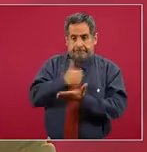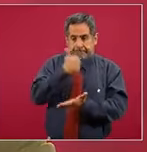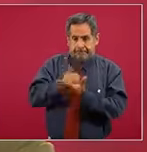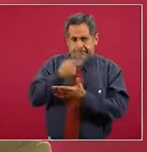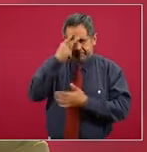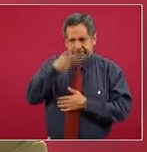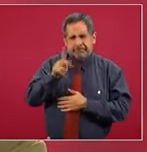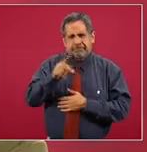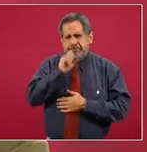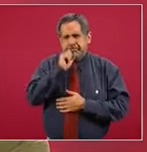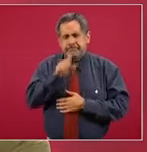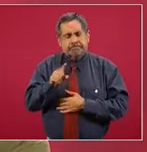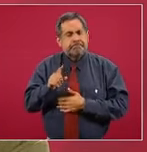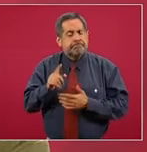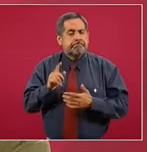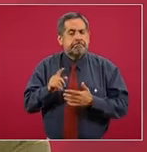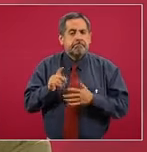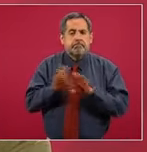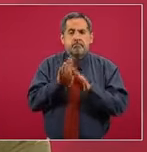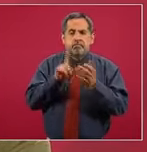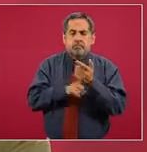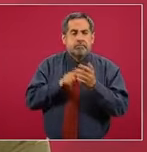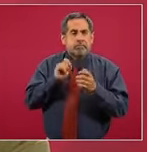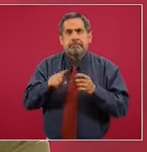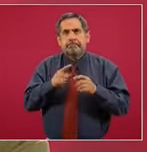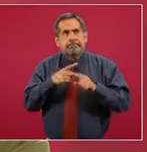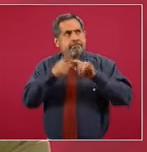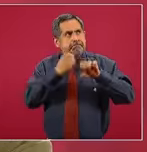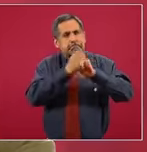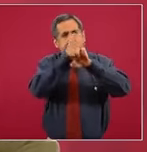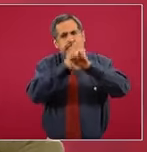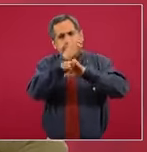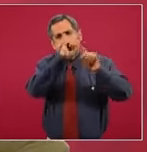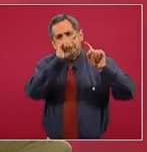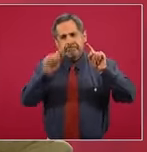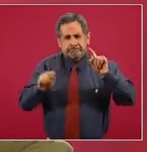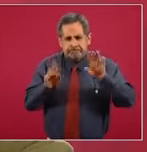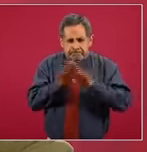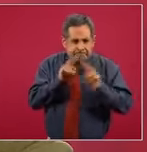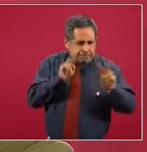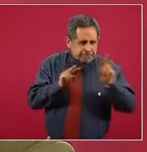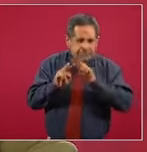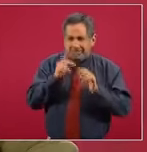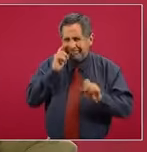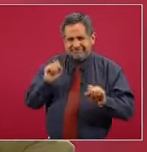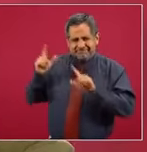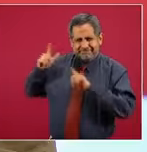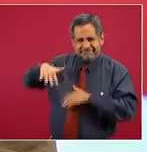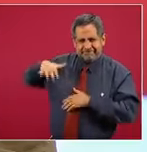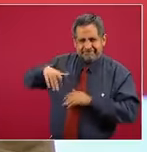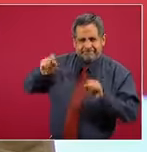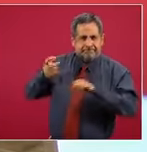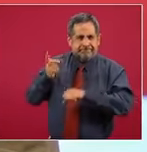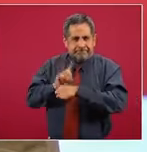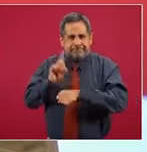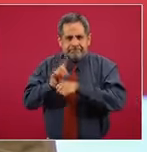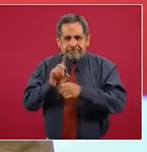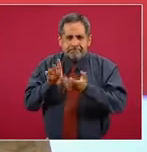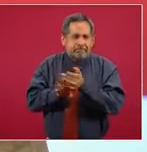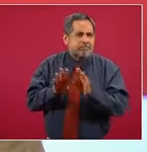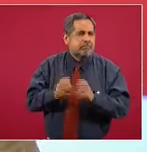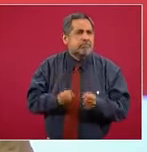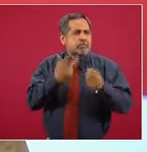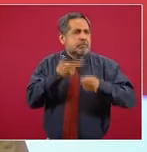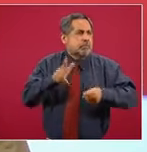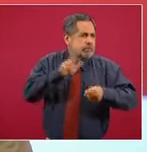esto lo estamos haciendo prácticamente en todas las entidades, este monitoreo que presentamos acá todos los días sobre la